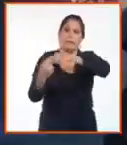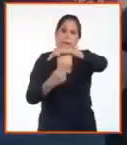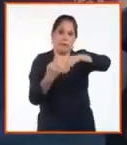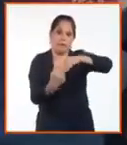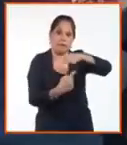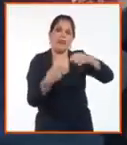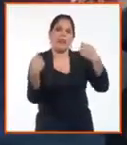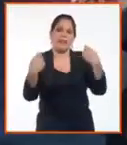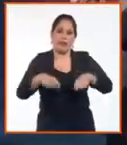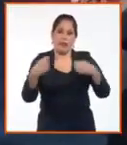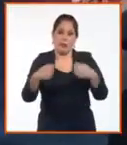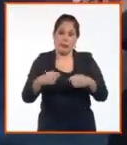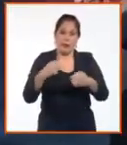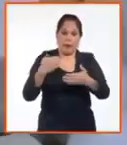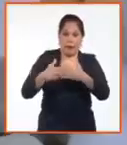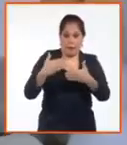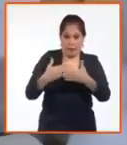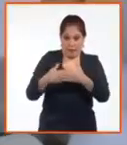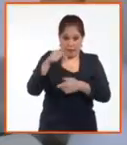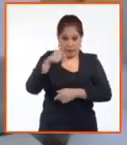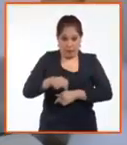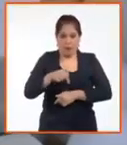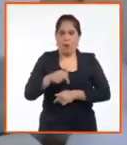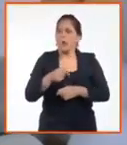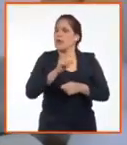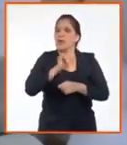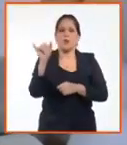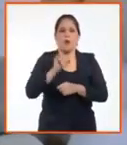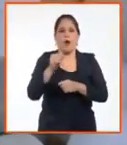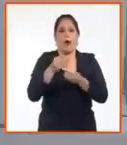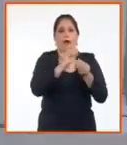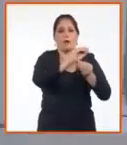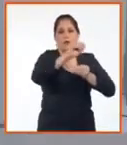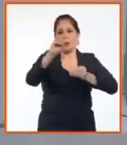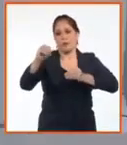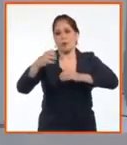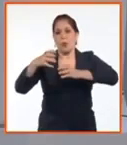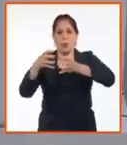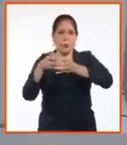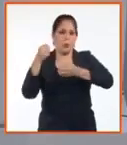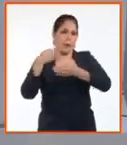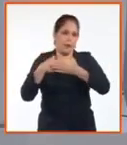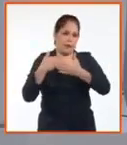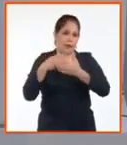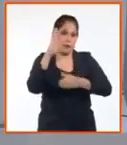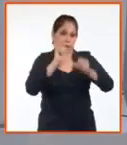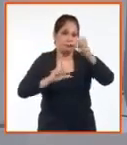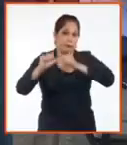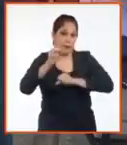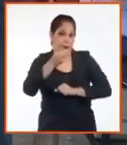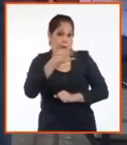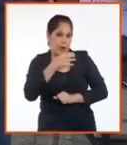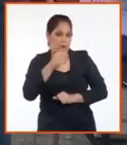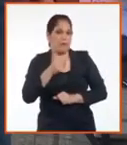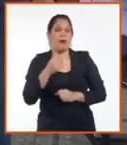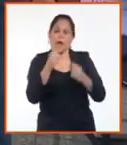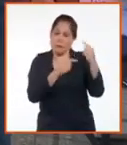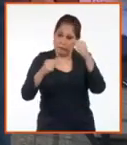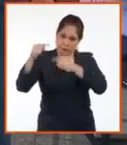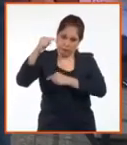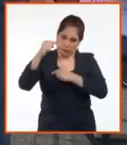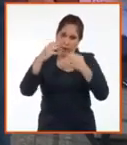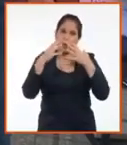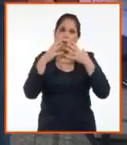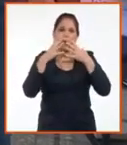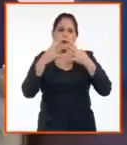en comet está presente hoy en la larga cadena de suministros del grupo empresarial bio cuba pharma con un papel decisivo en